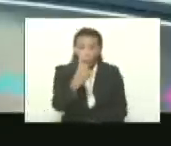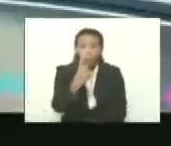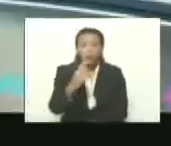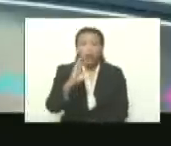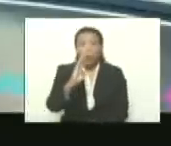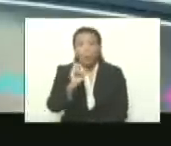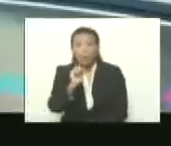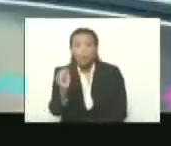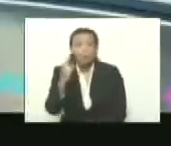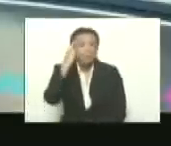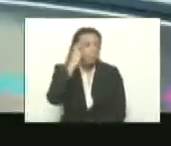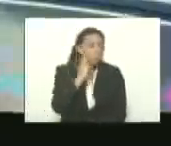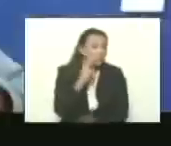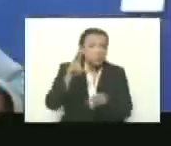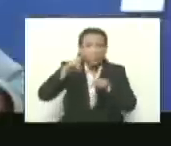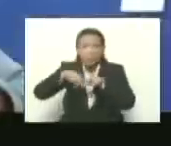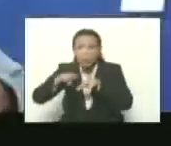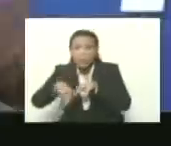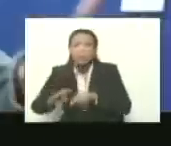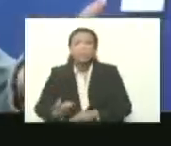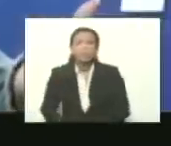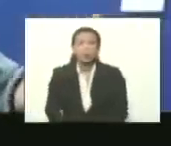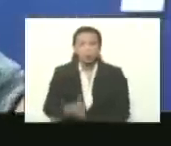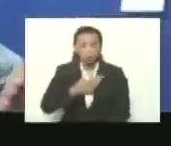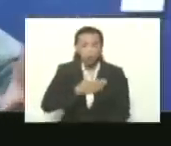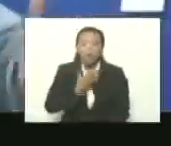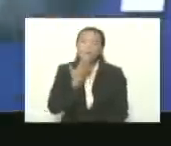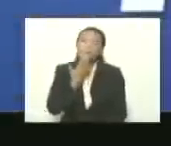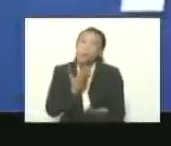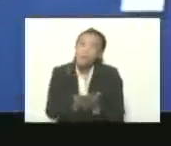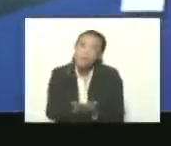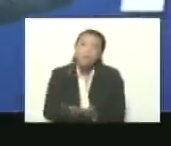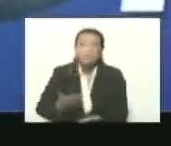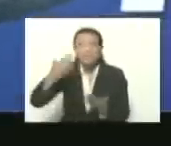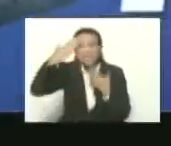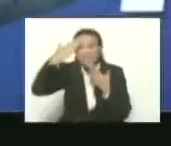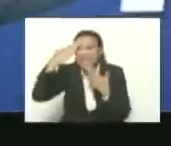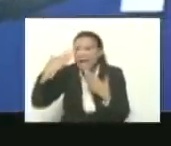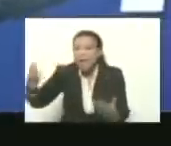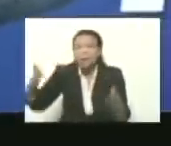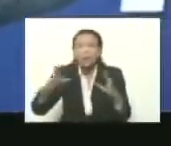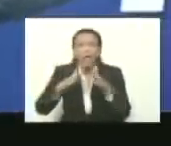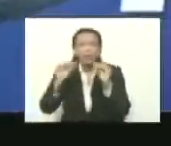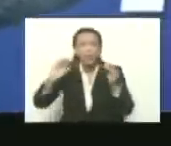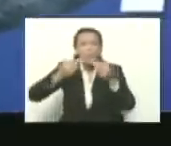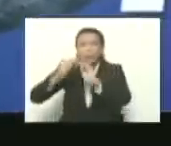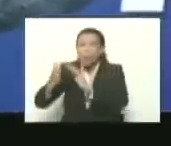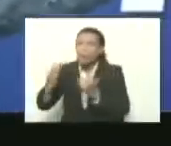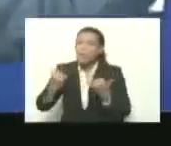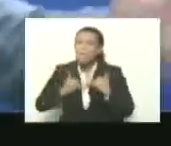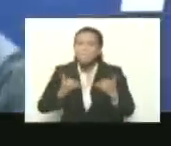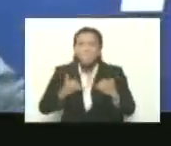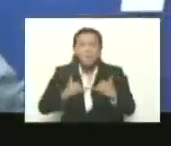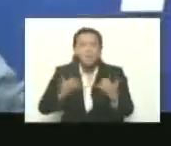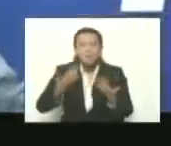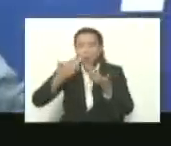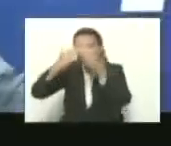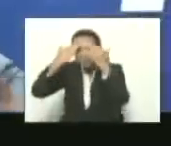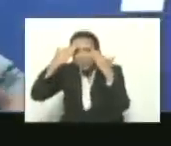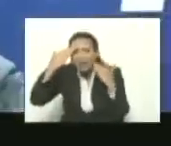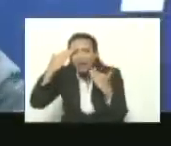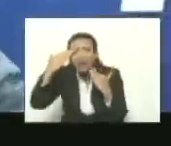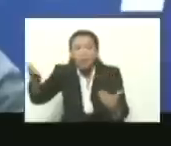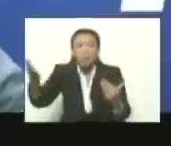VC, Simoncito Bolívar Chávez, la cual me pido permiso para saludar a ese gran equipo. Claro, vale. El Chorrito,